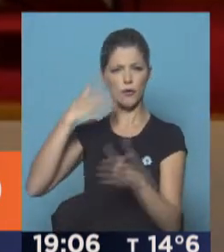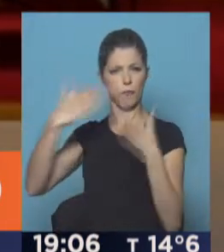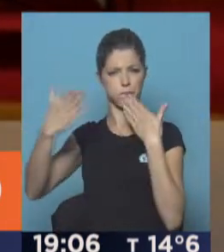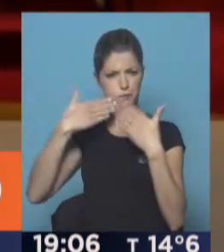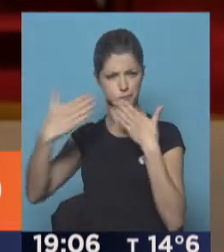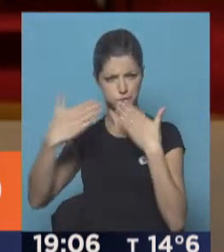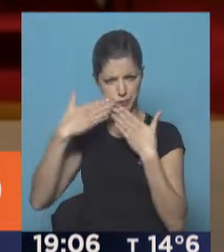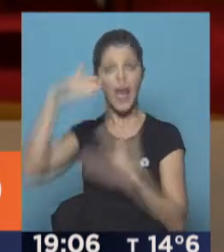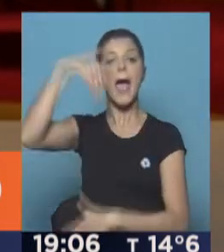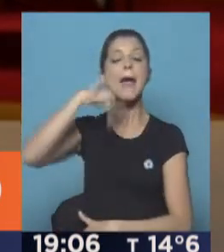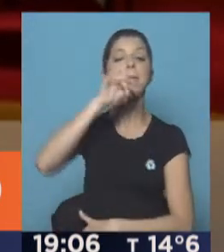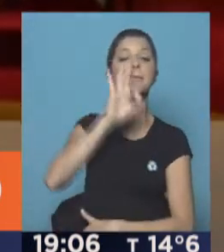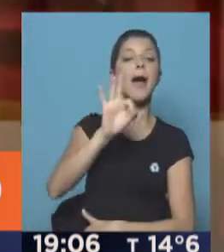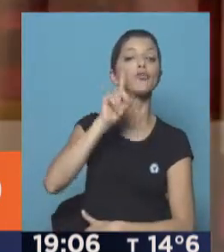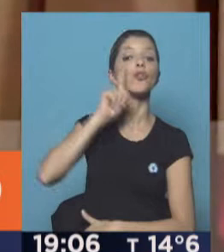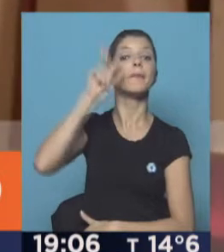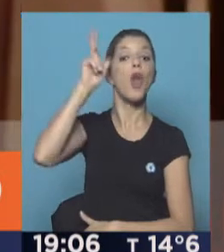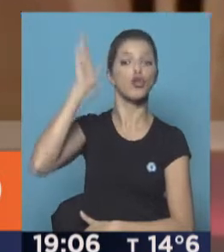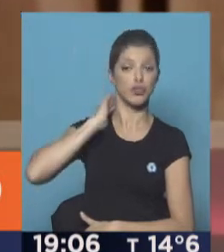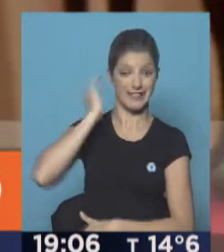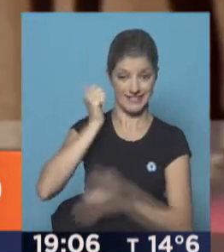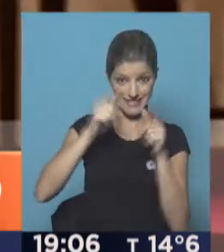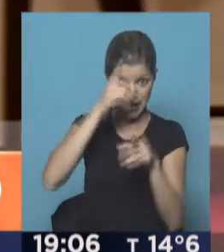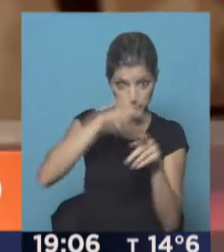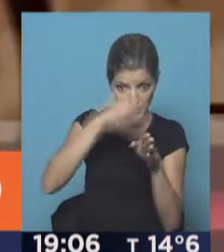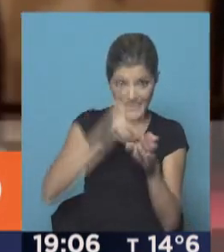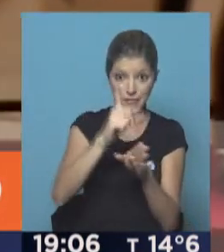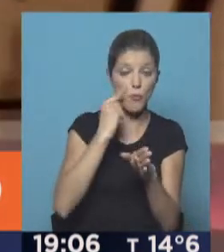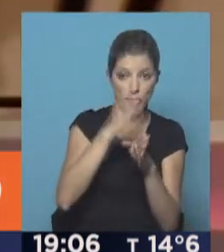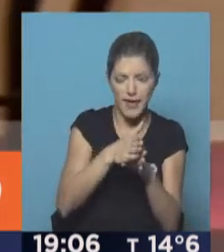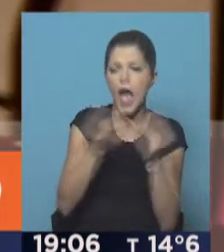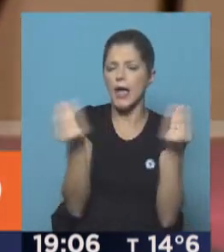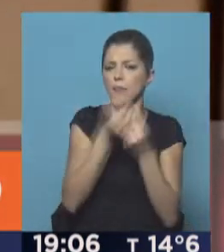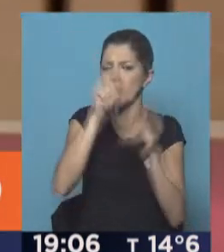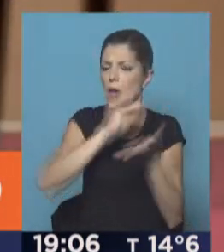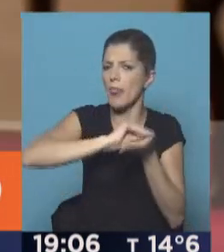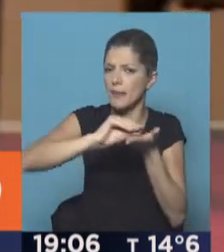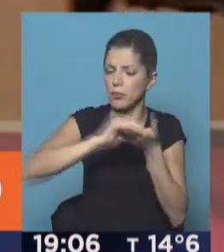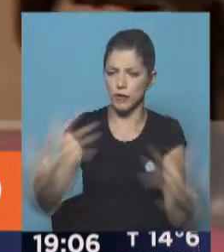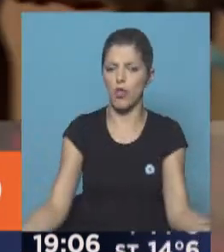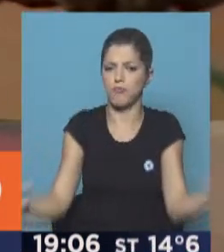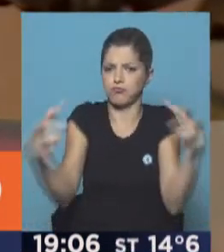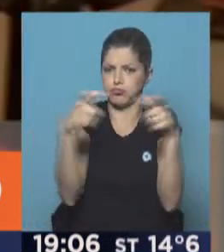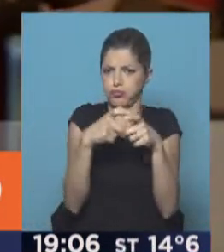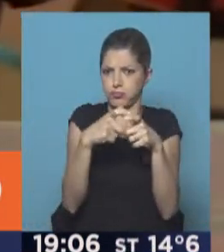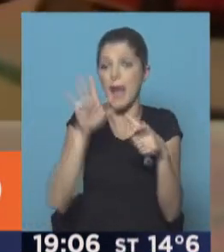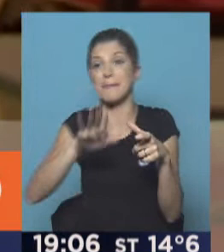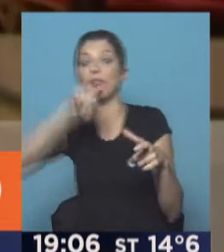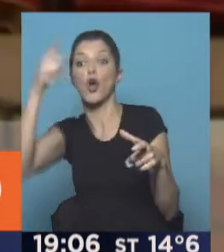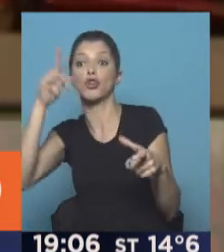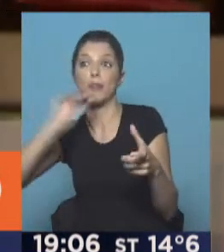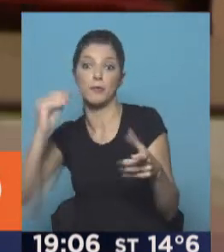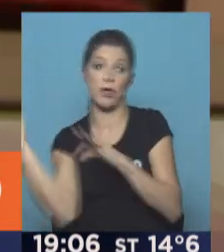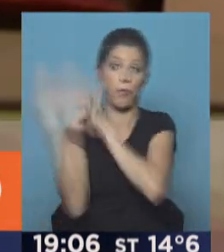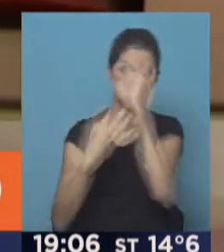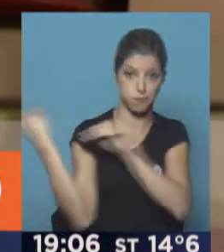desde marzo de 1816, cuando logró reunirse una cantidad de diputados que esperando el resto.